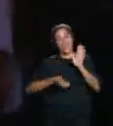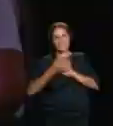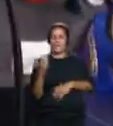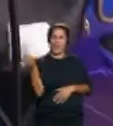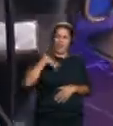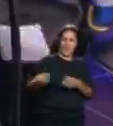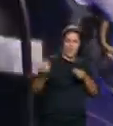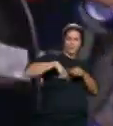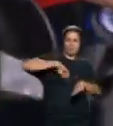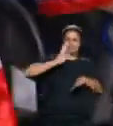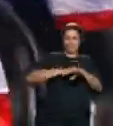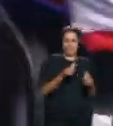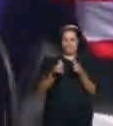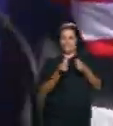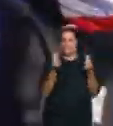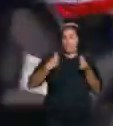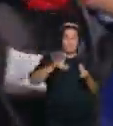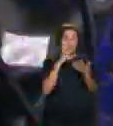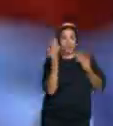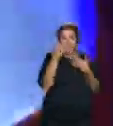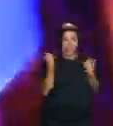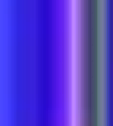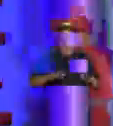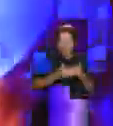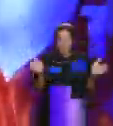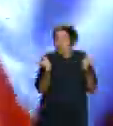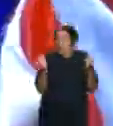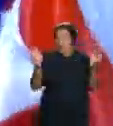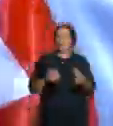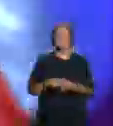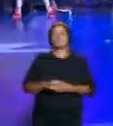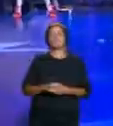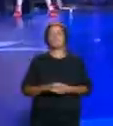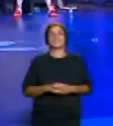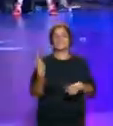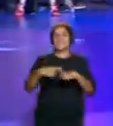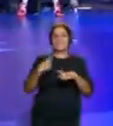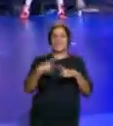la Sonora, que el carnaval empieza ahora. La, la, la, la.